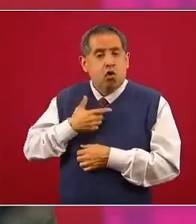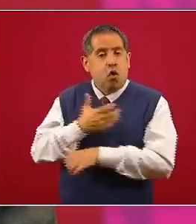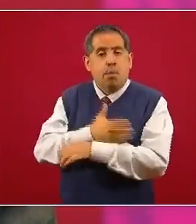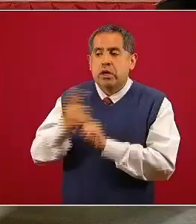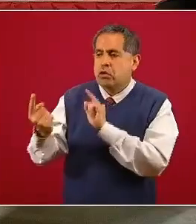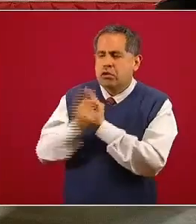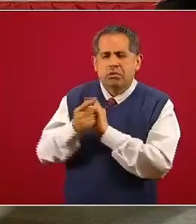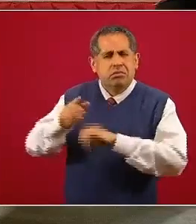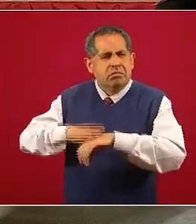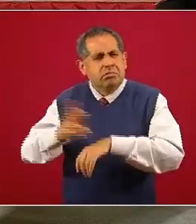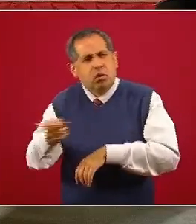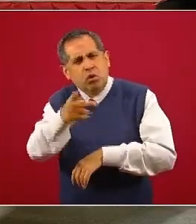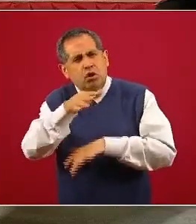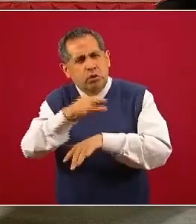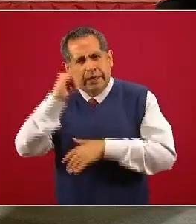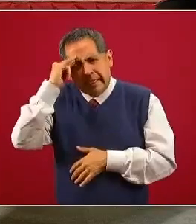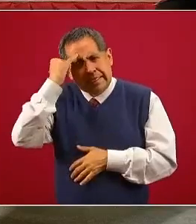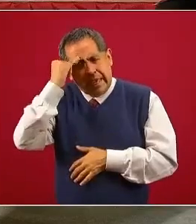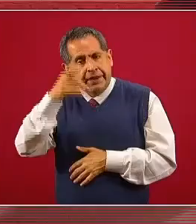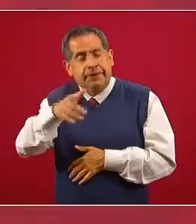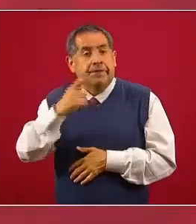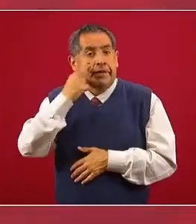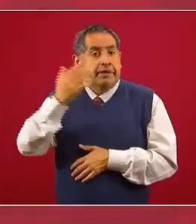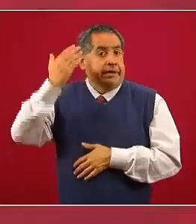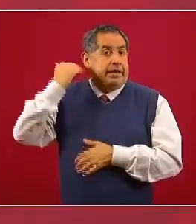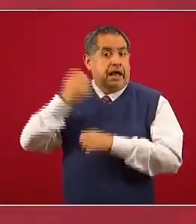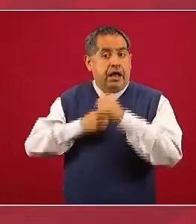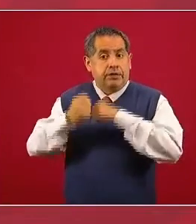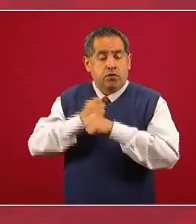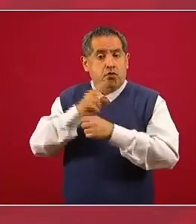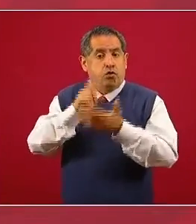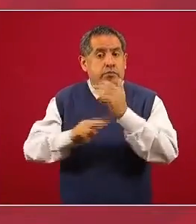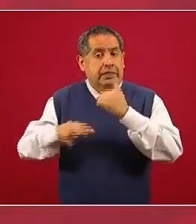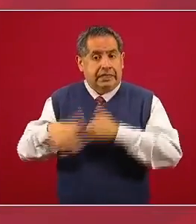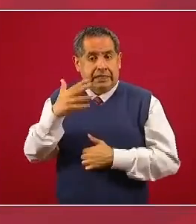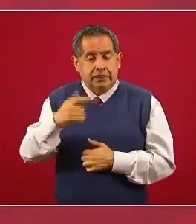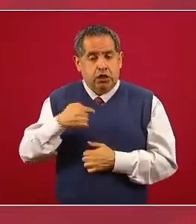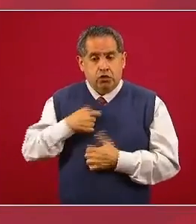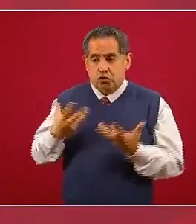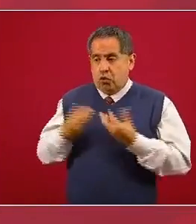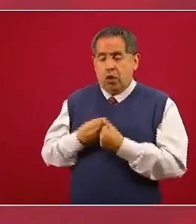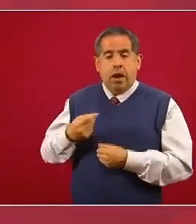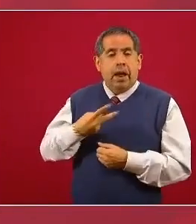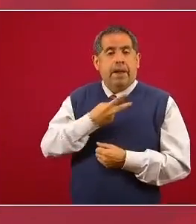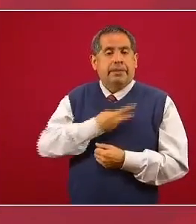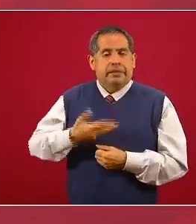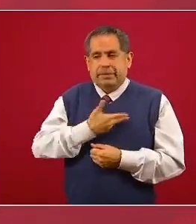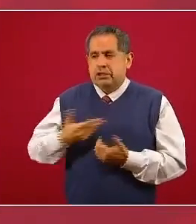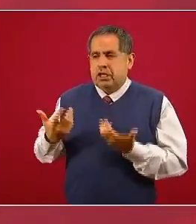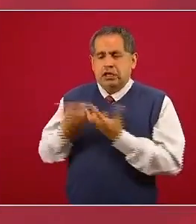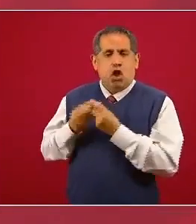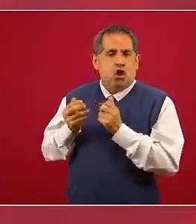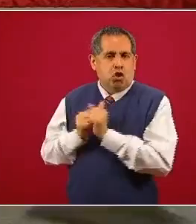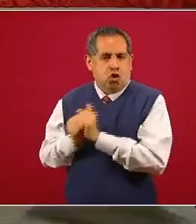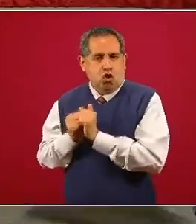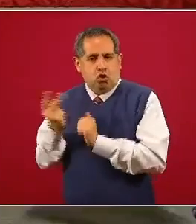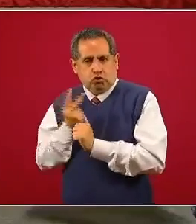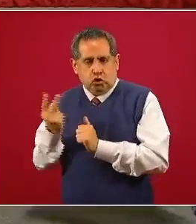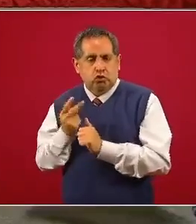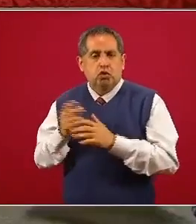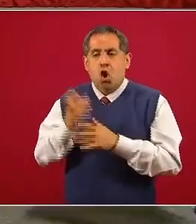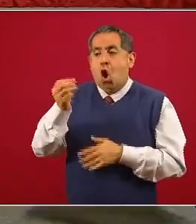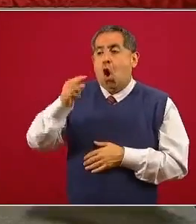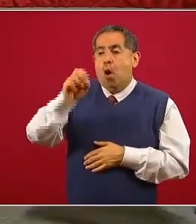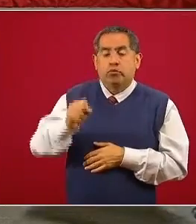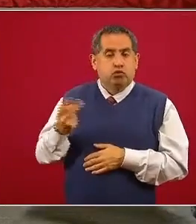aquí preguntaba sobre la India. En 2015, copresidí una misión especial mixta de la